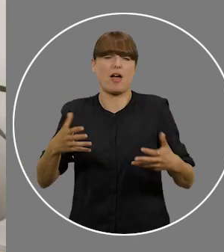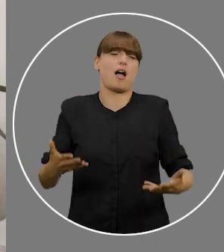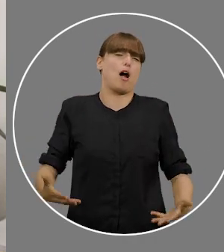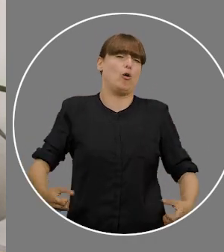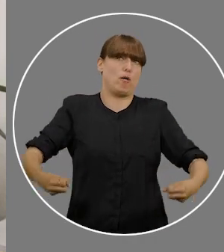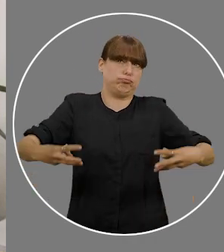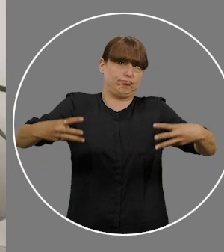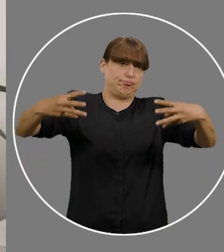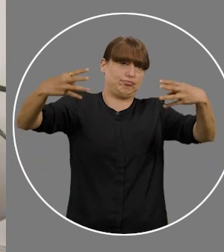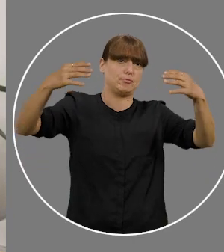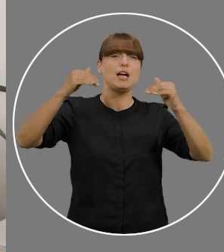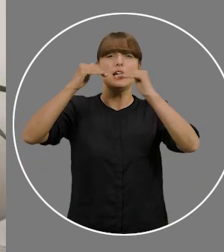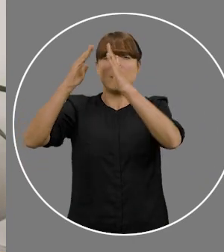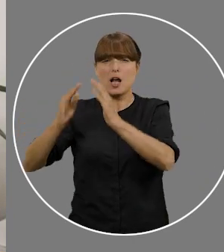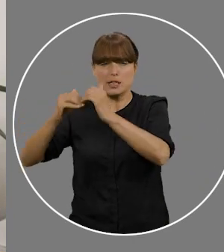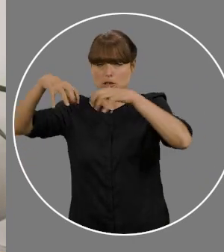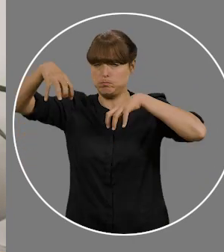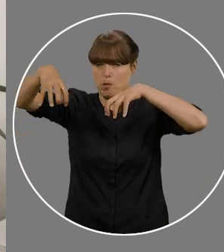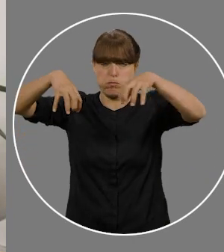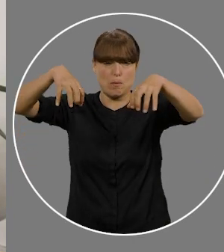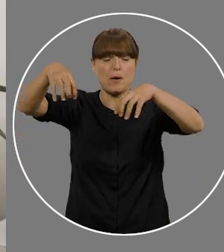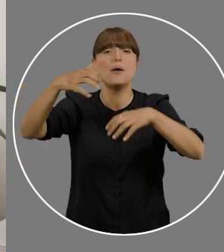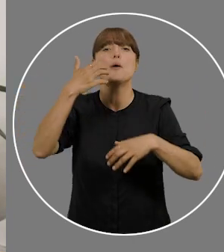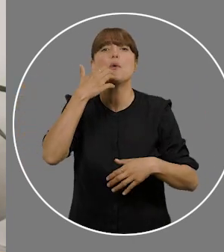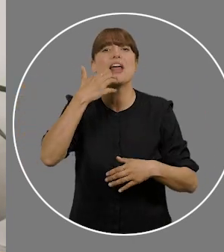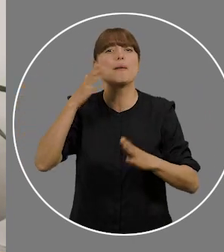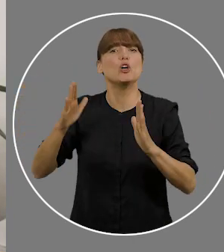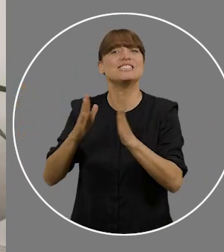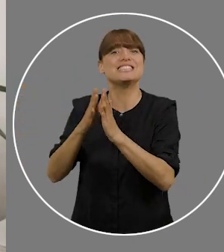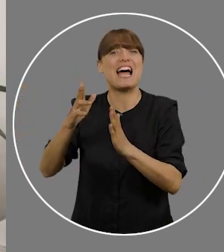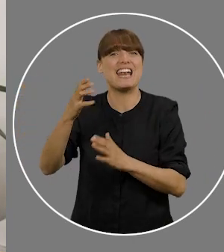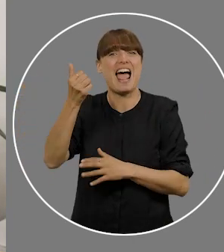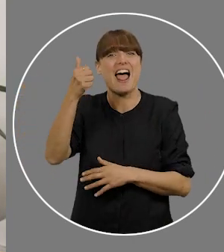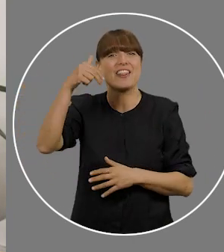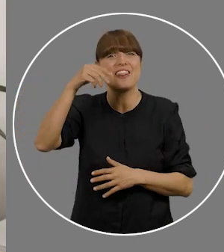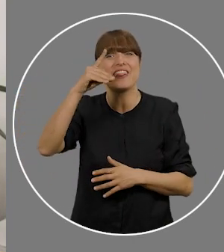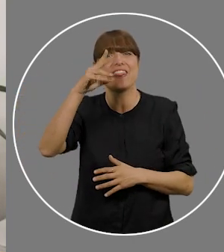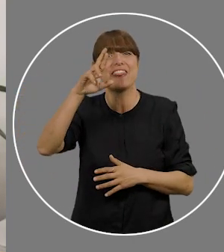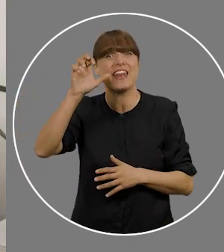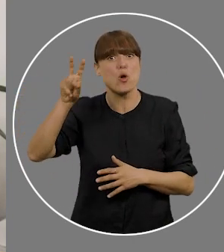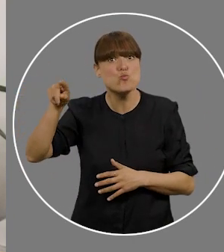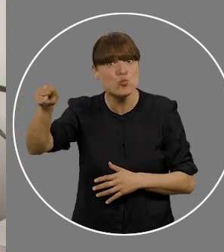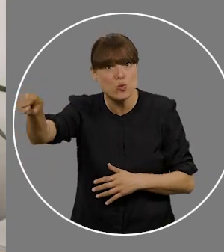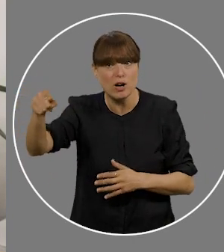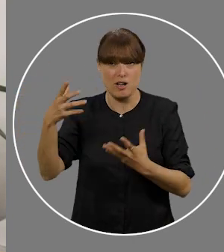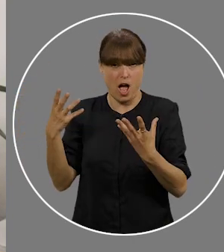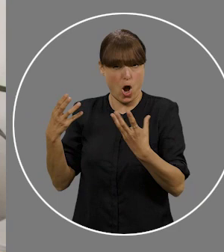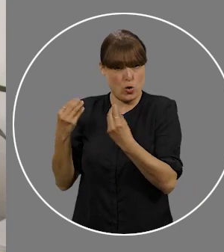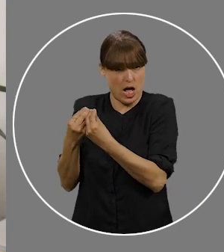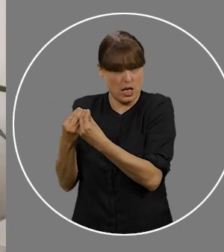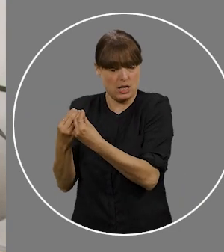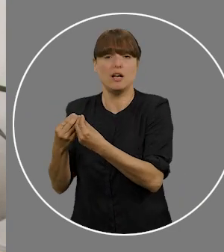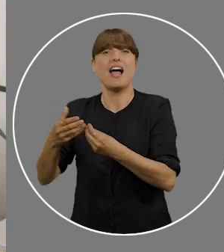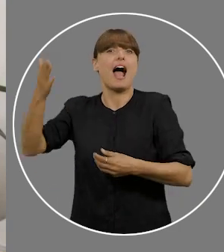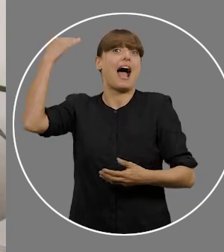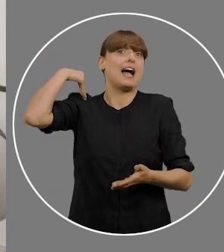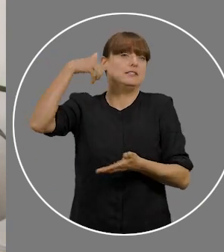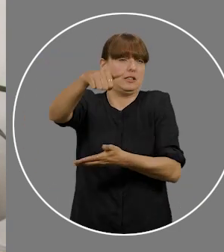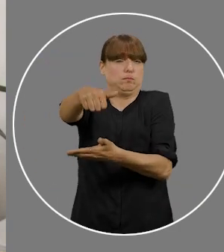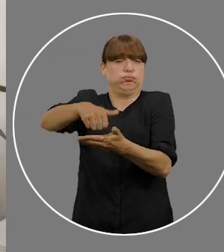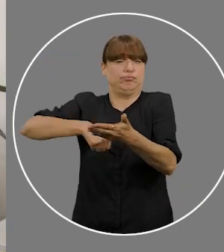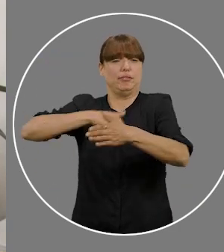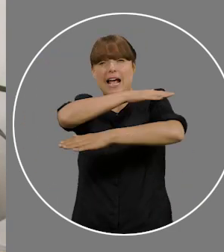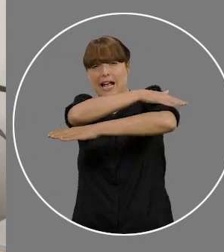que hay en la calle Monsan Andreu, ¿no? Y todo eso era pues como campo. Entonces ya empezaban